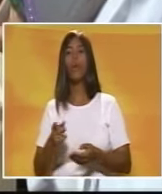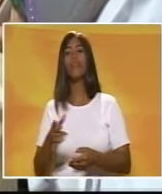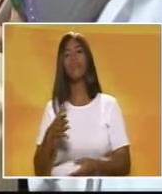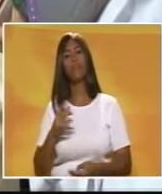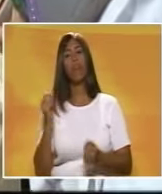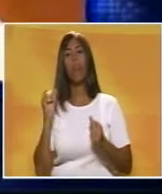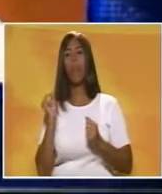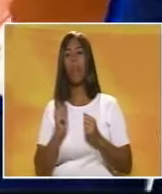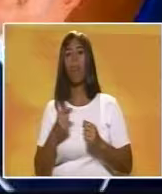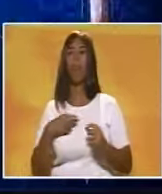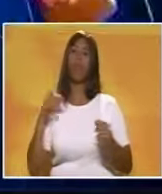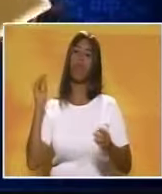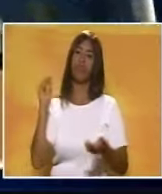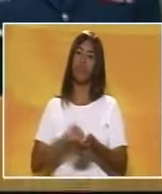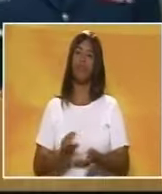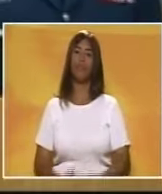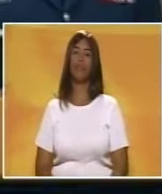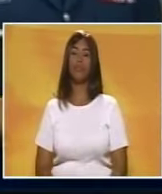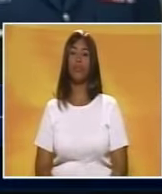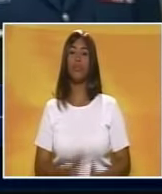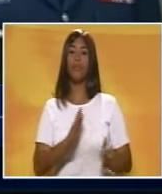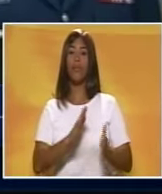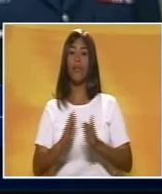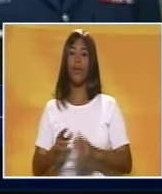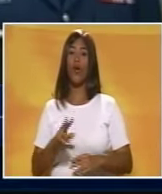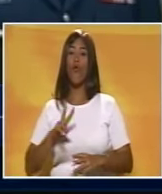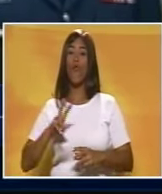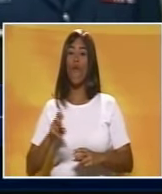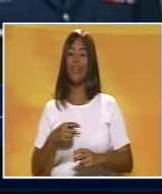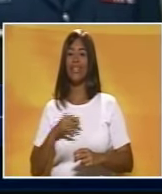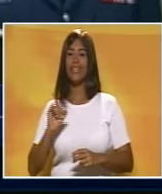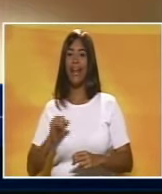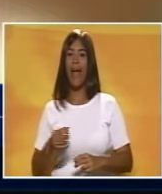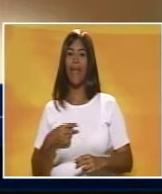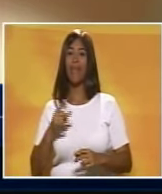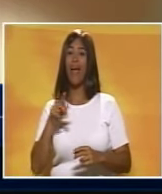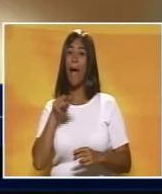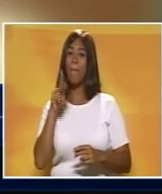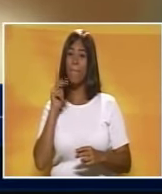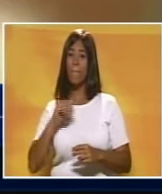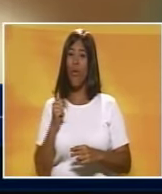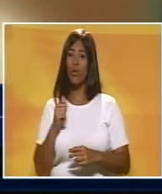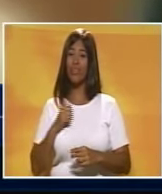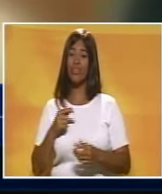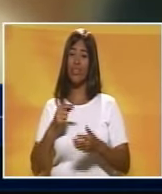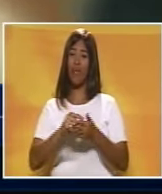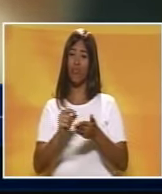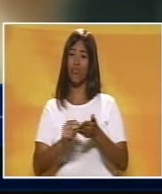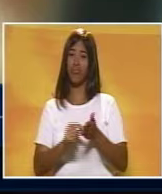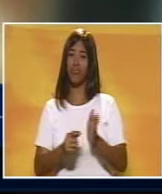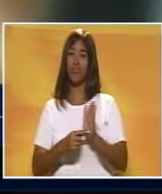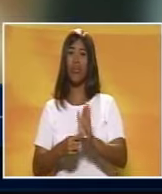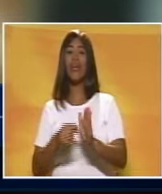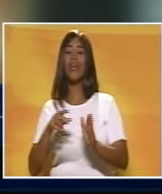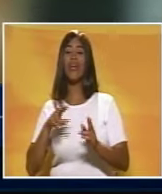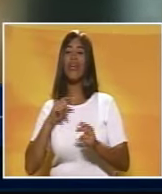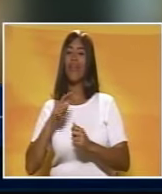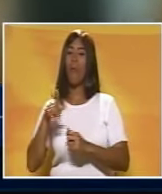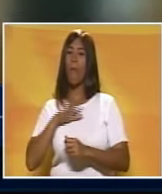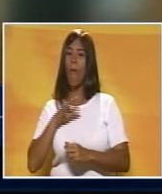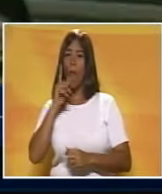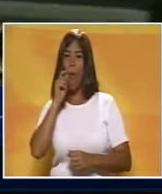sentencia. En Nueva Zelanda, la policía presentó 50 cargos de asesinato y 39 de tentativa de